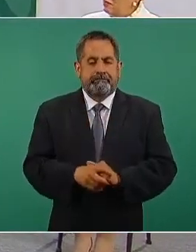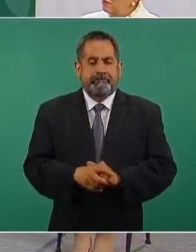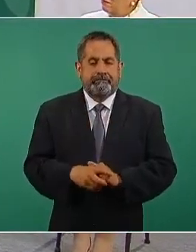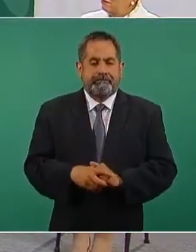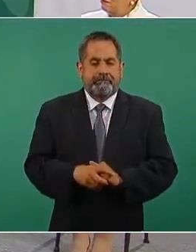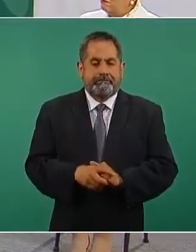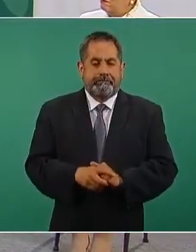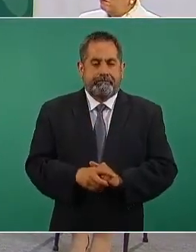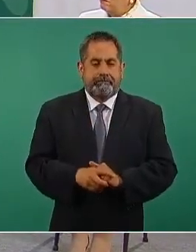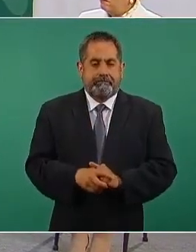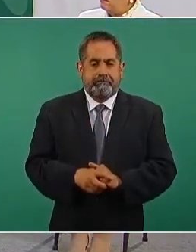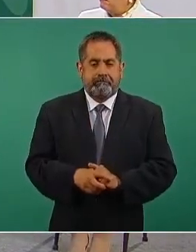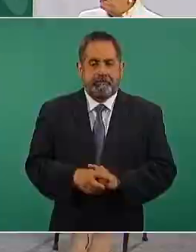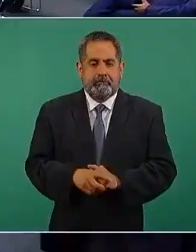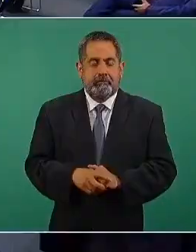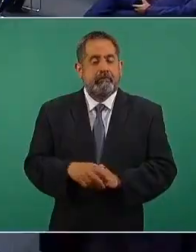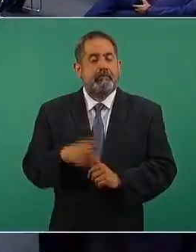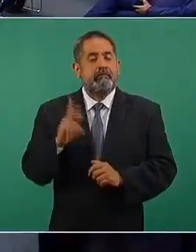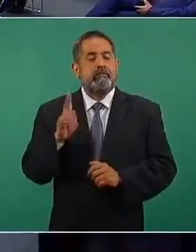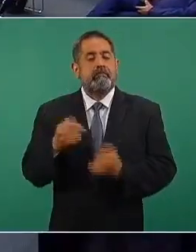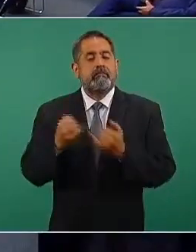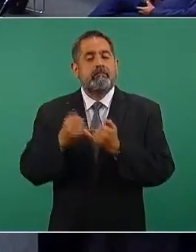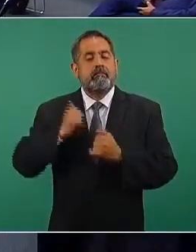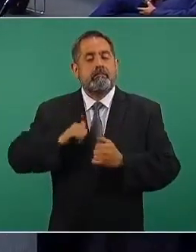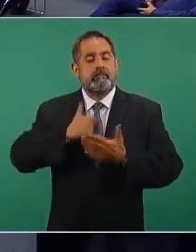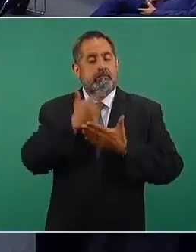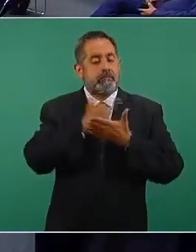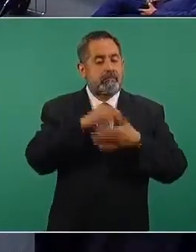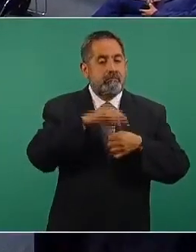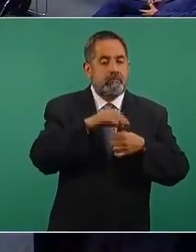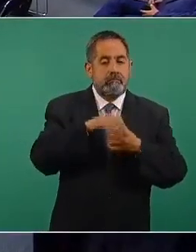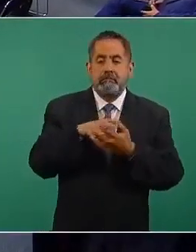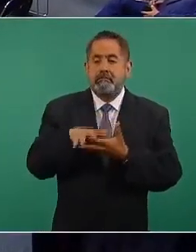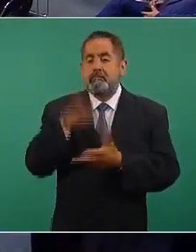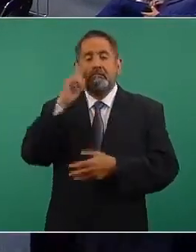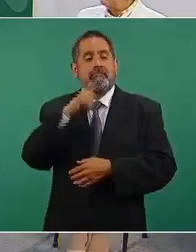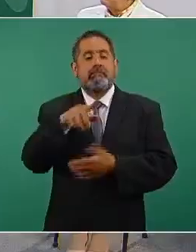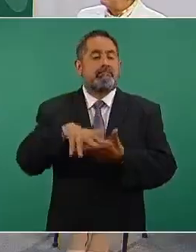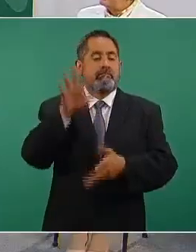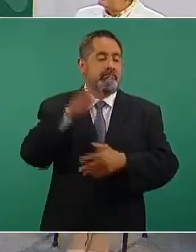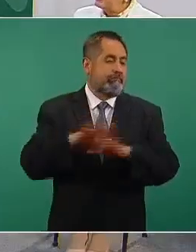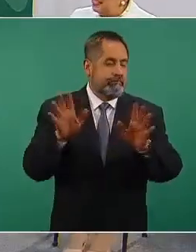Ya como hacían los que contaban los votos antes, la mayoría ya.